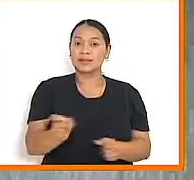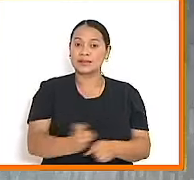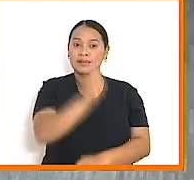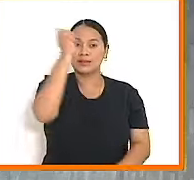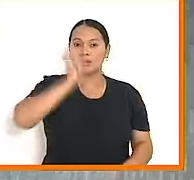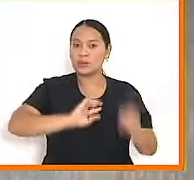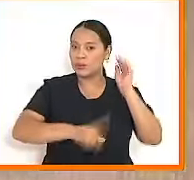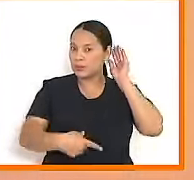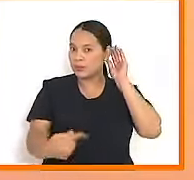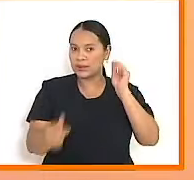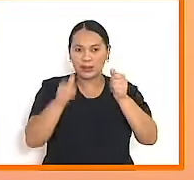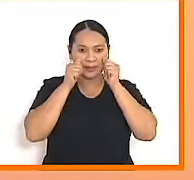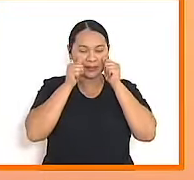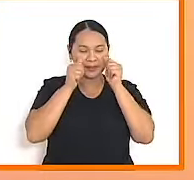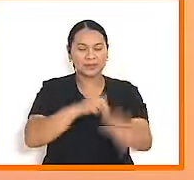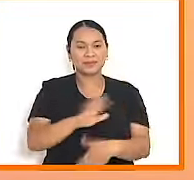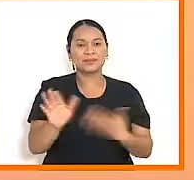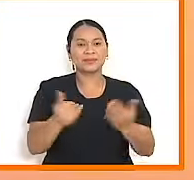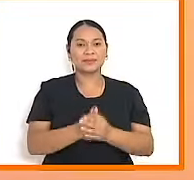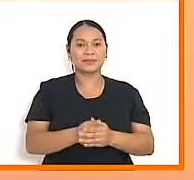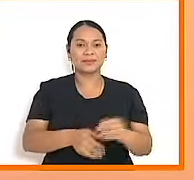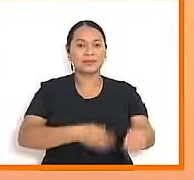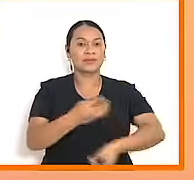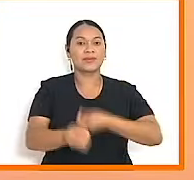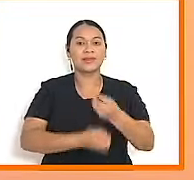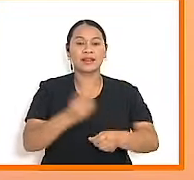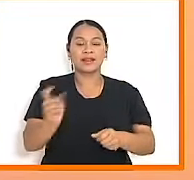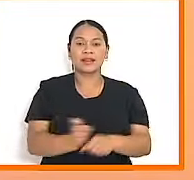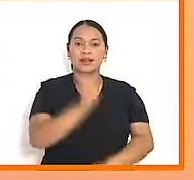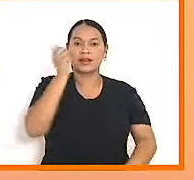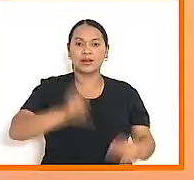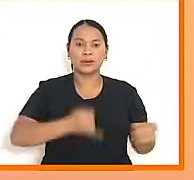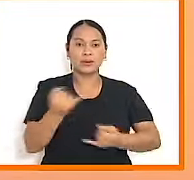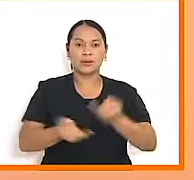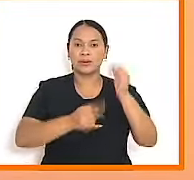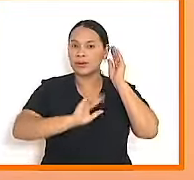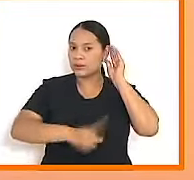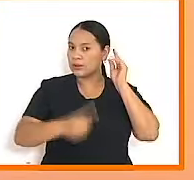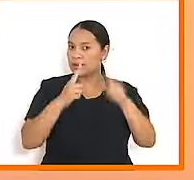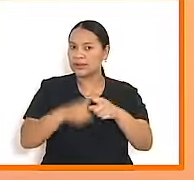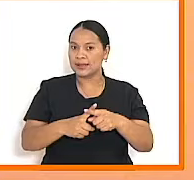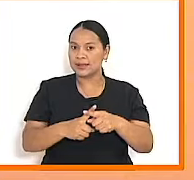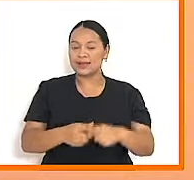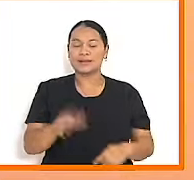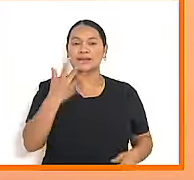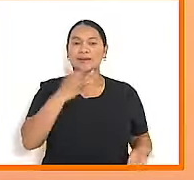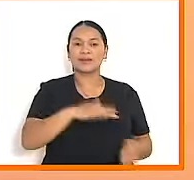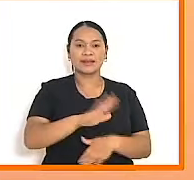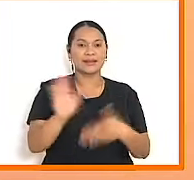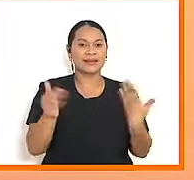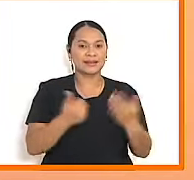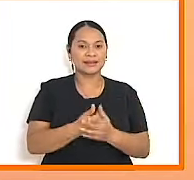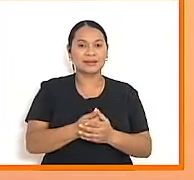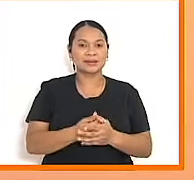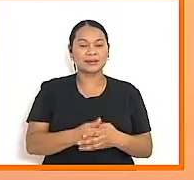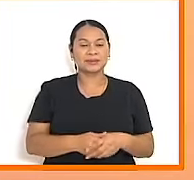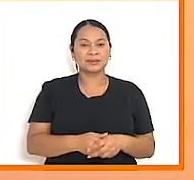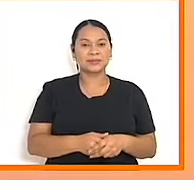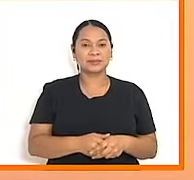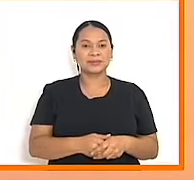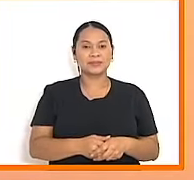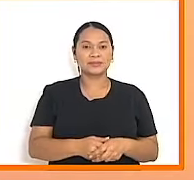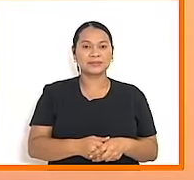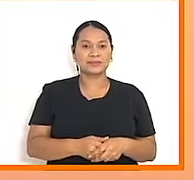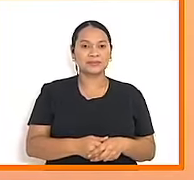diario. Atentos a todos porque esta esfera favorecida en su jugada de MultiX es muchísima suerte.